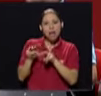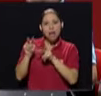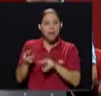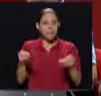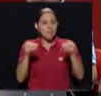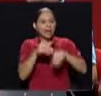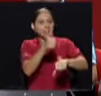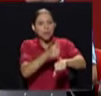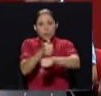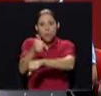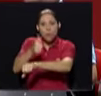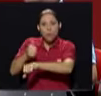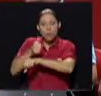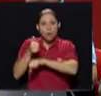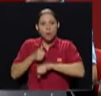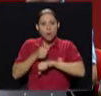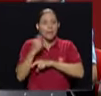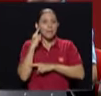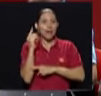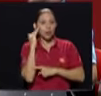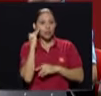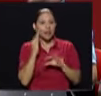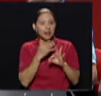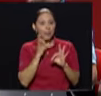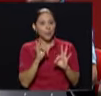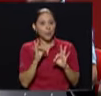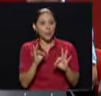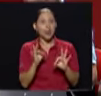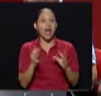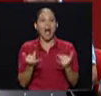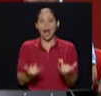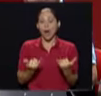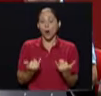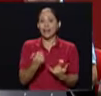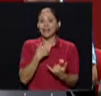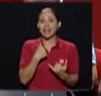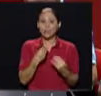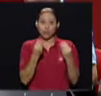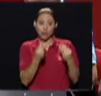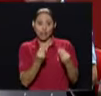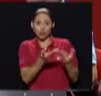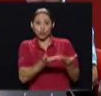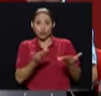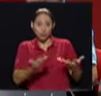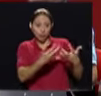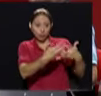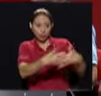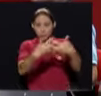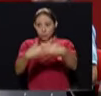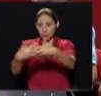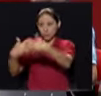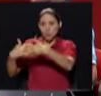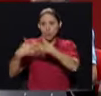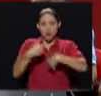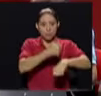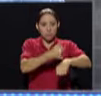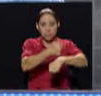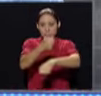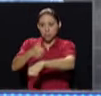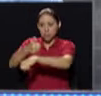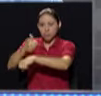los fenómenos sísmicos. Ahora que tenemos tantas observaciones, tantos instrumentos, yo